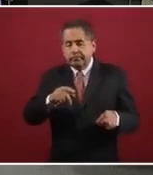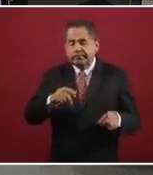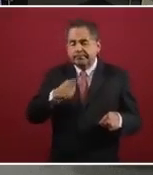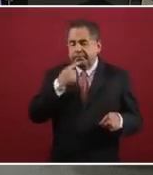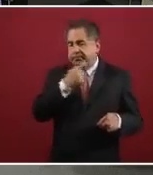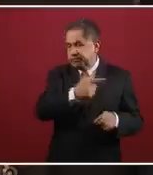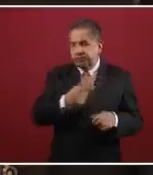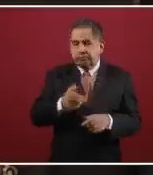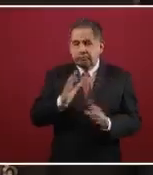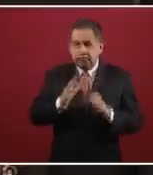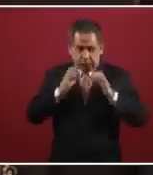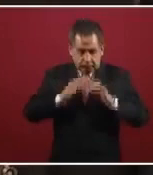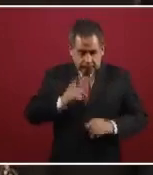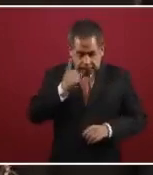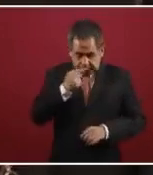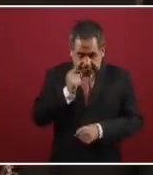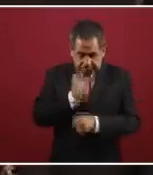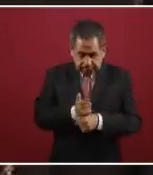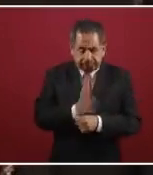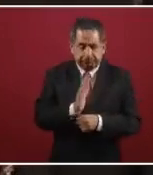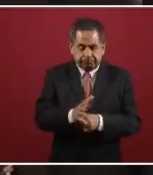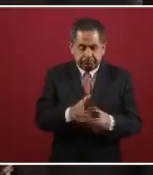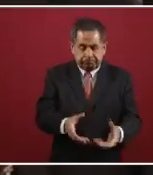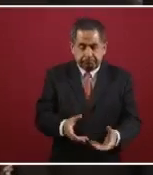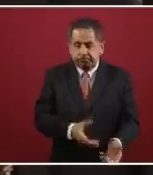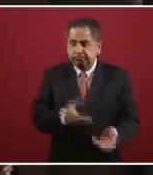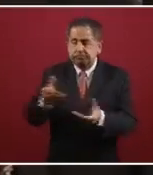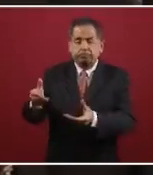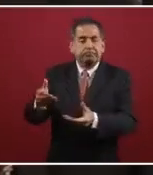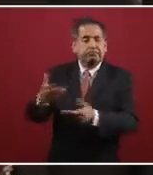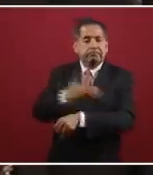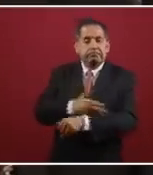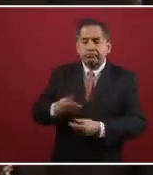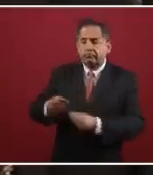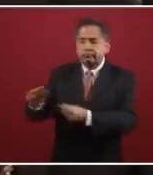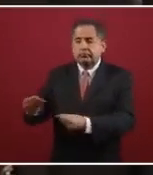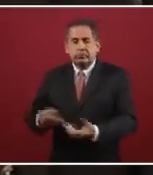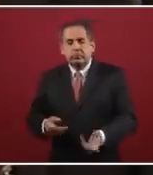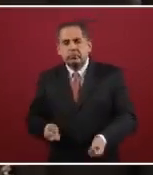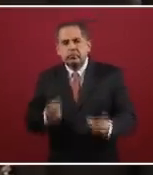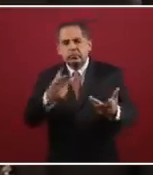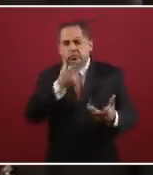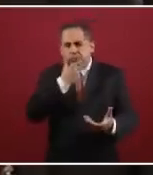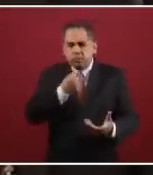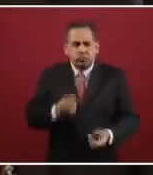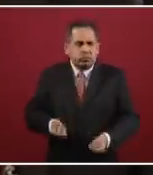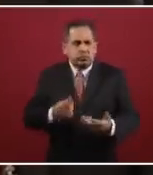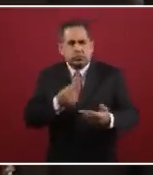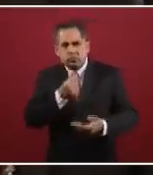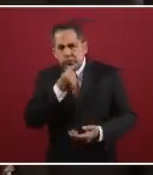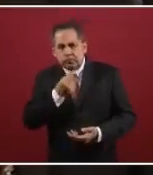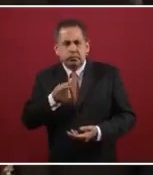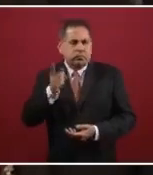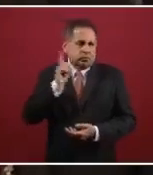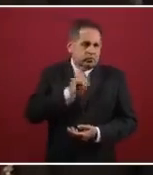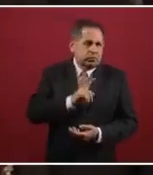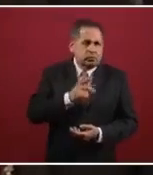se entregaron a sus familiares. ¿Cuántos de estos cuerpos son mujeres? ¿Cuántos hombres, niños,